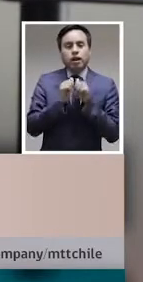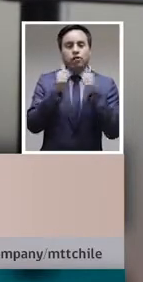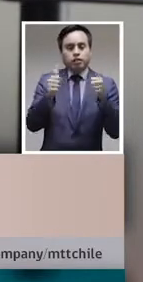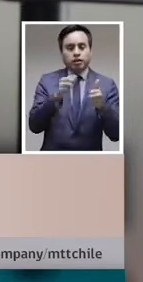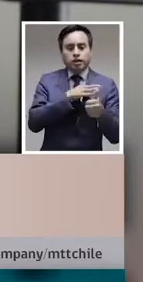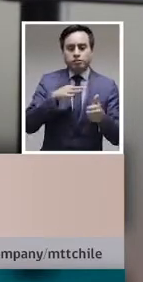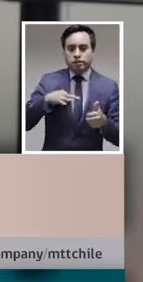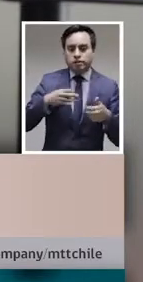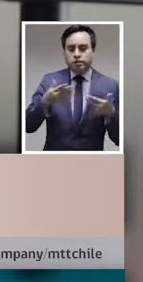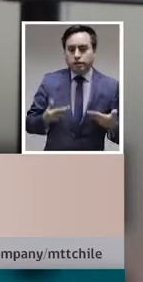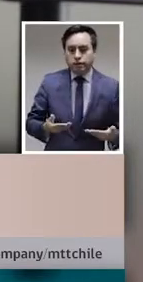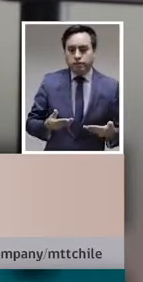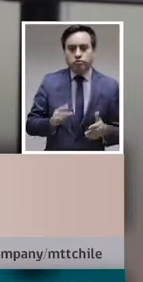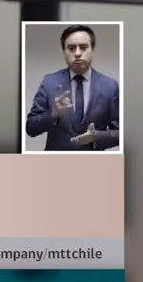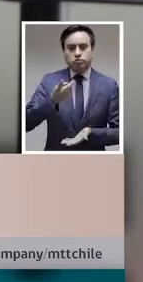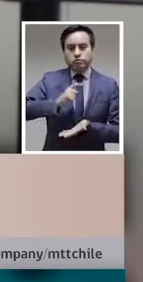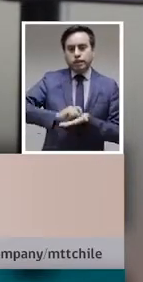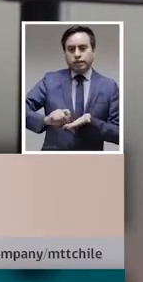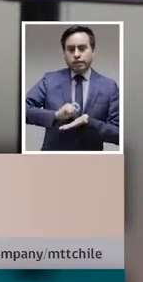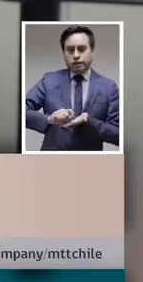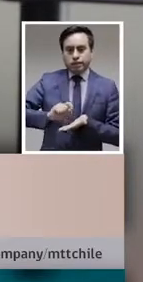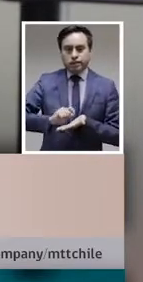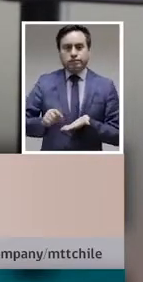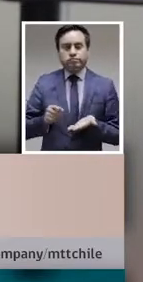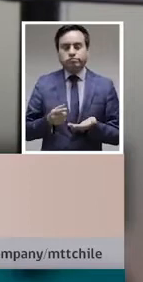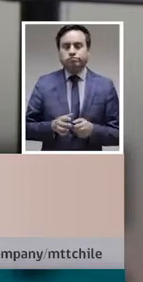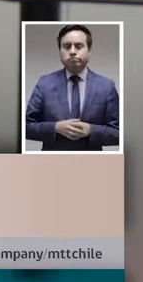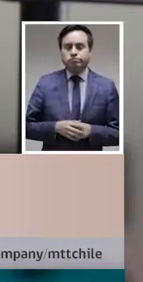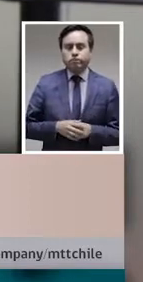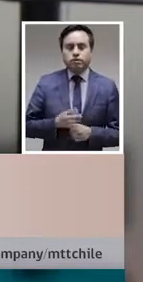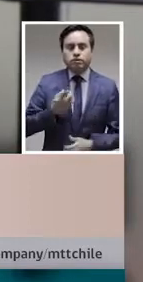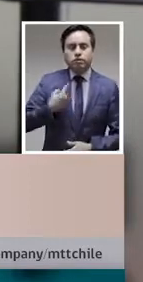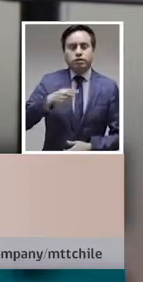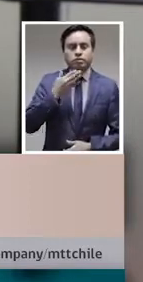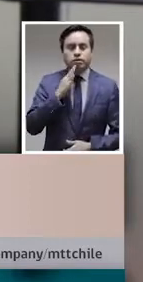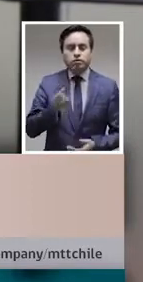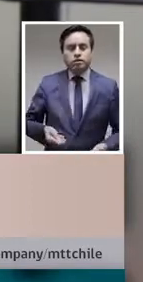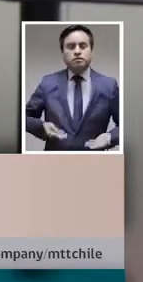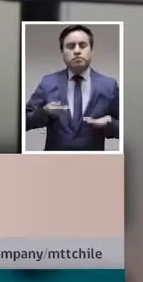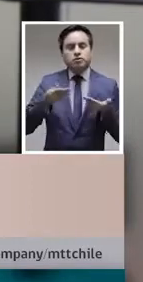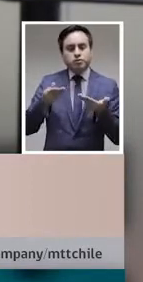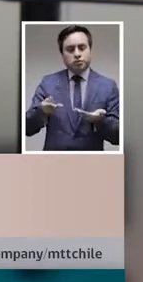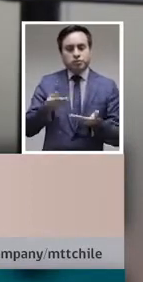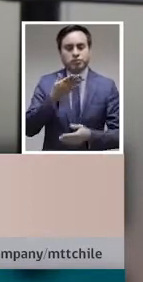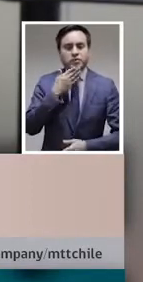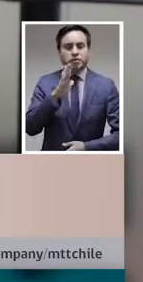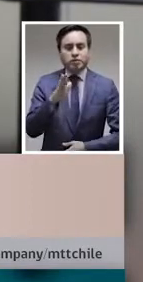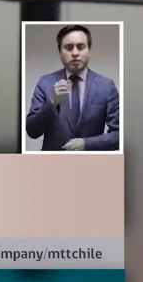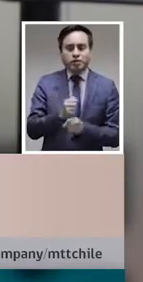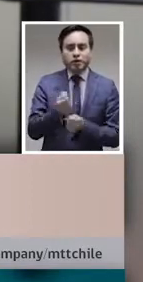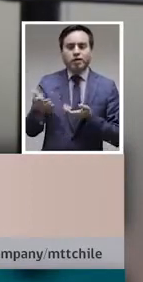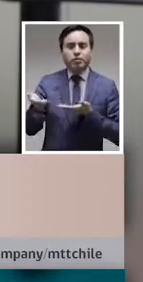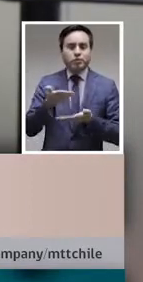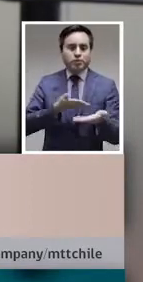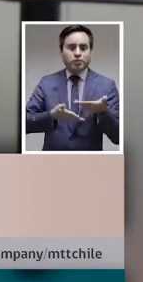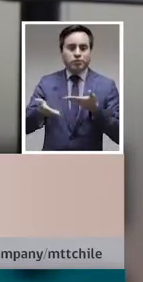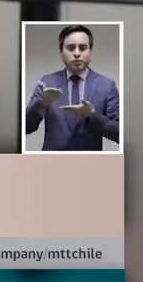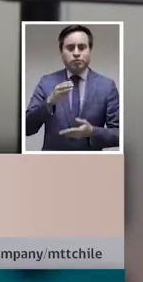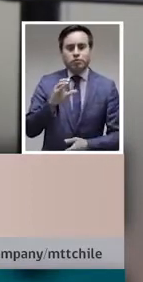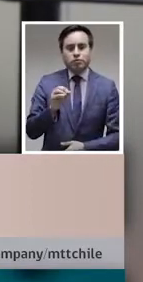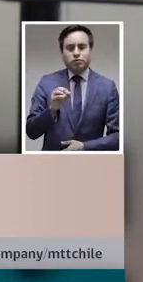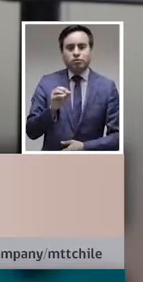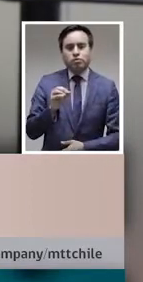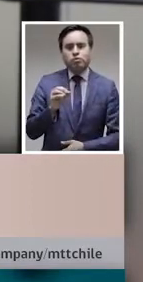del ministerio, de las subsecretarías, nuestra mejor disposición para trabajar en conjunto con el